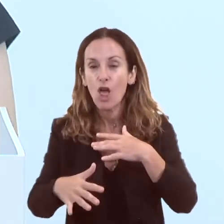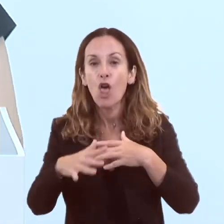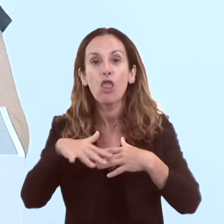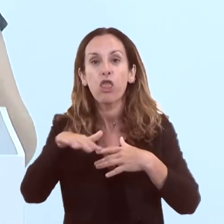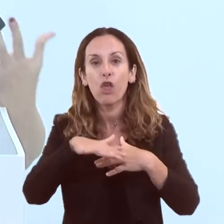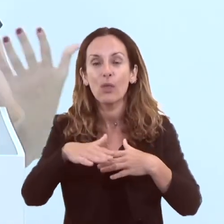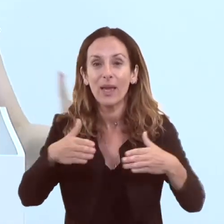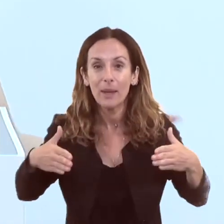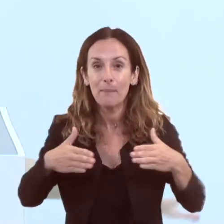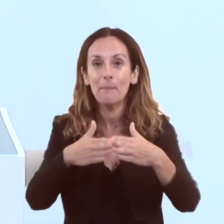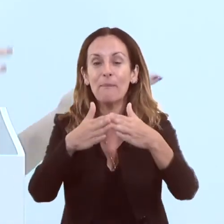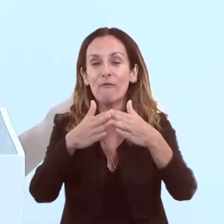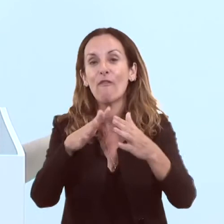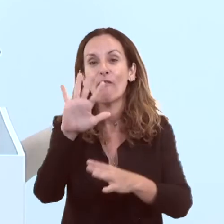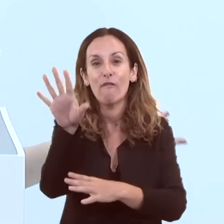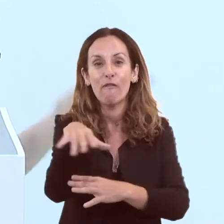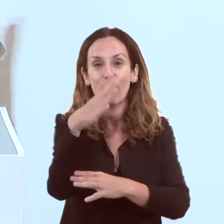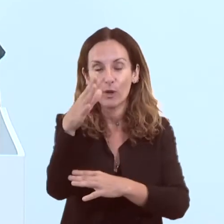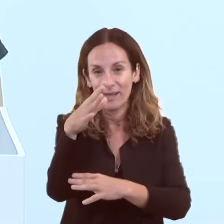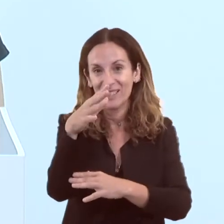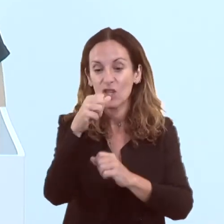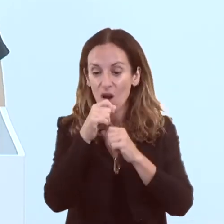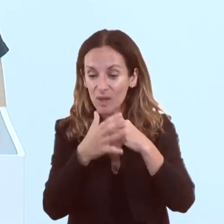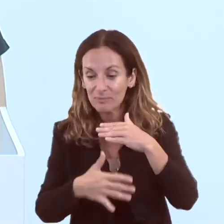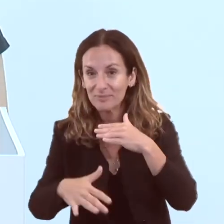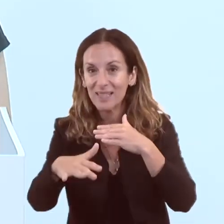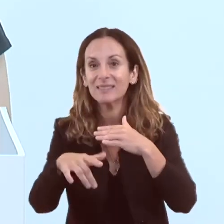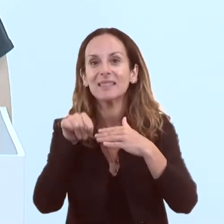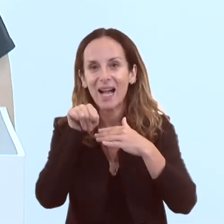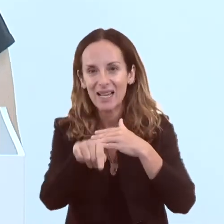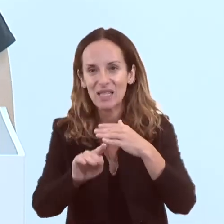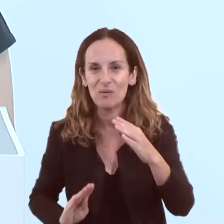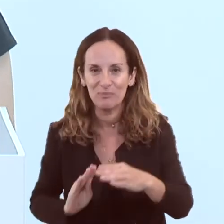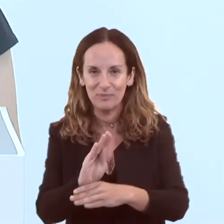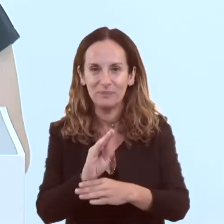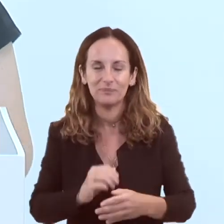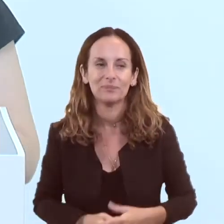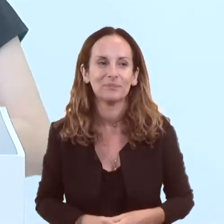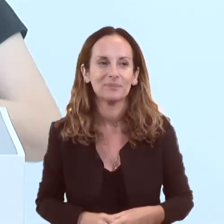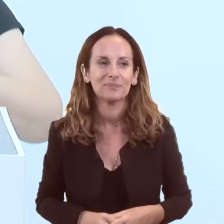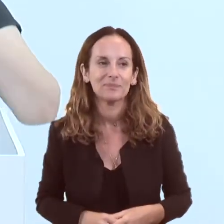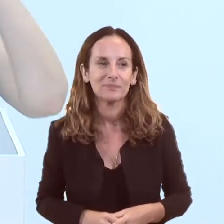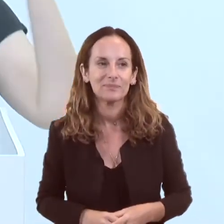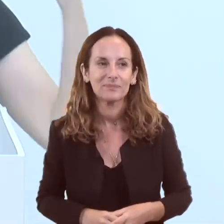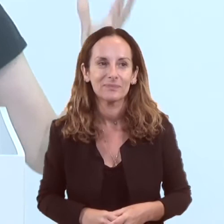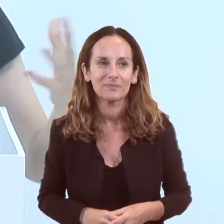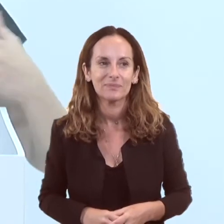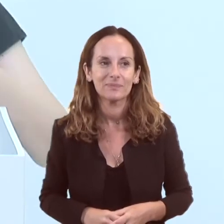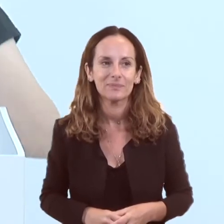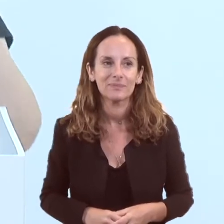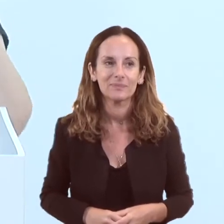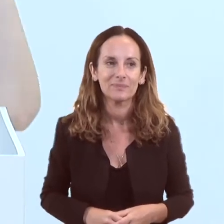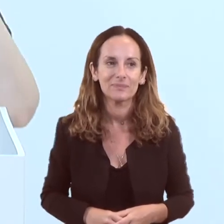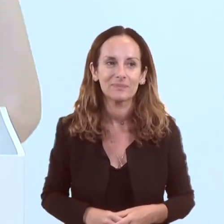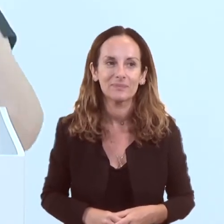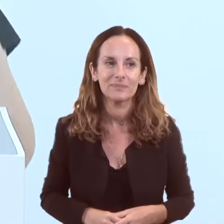formentor que es parte Marina de lo que es Serra de tramontana hemos decidido conocerlo ni algo grande